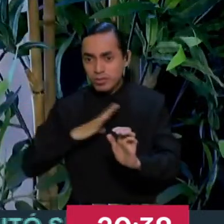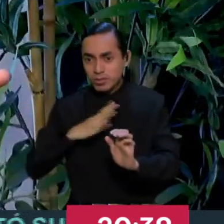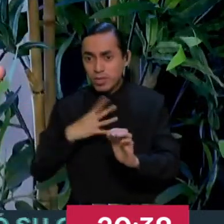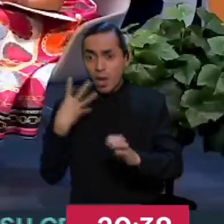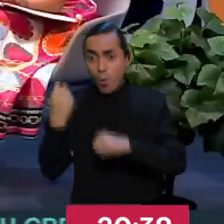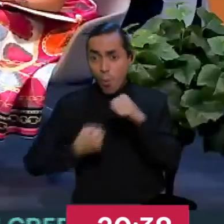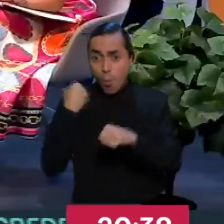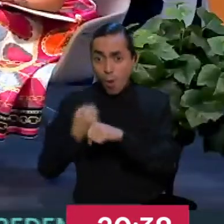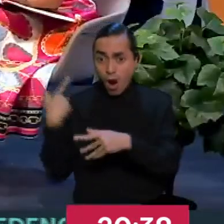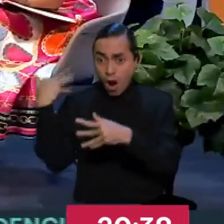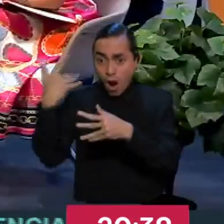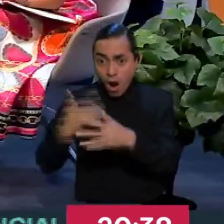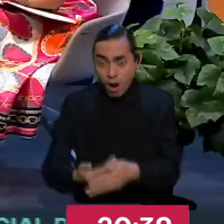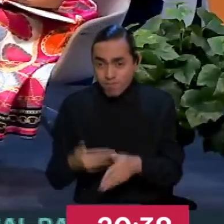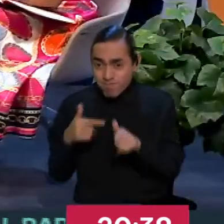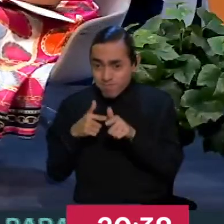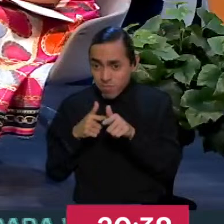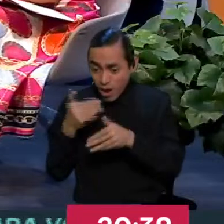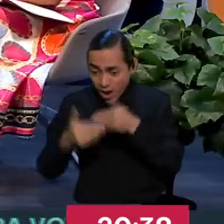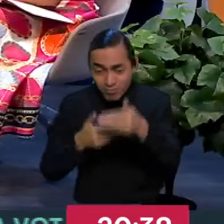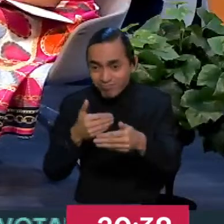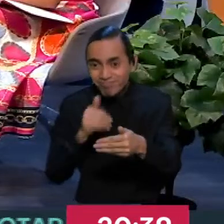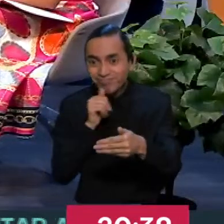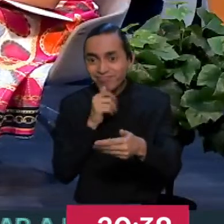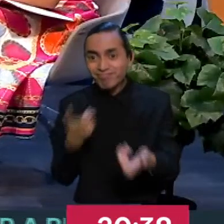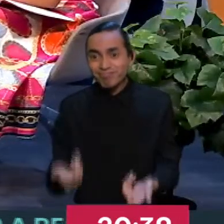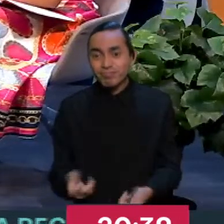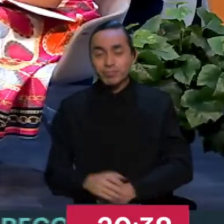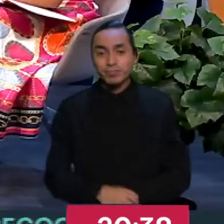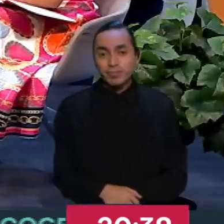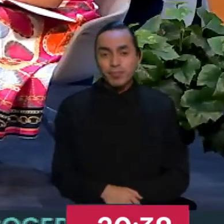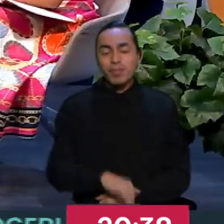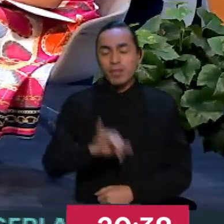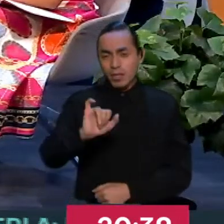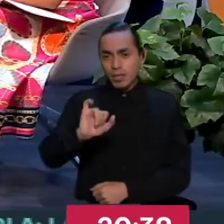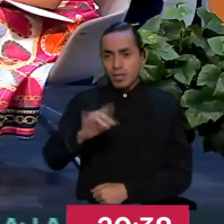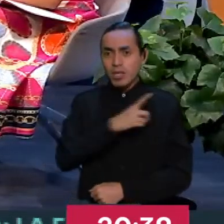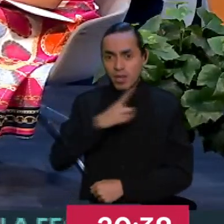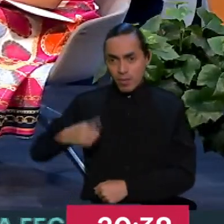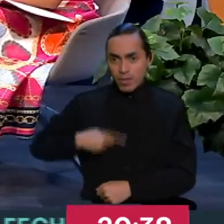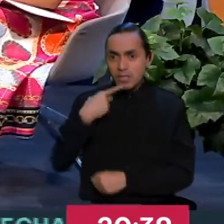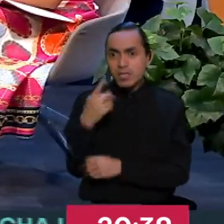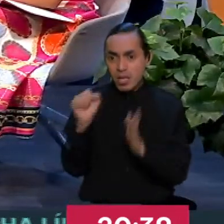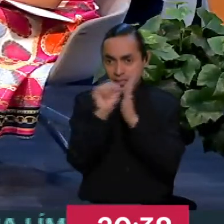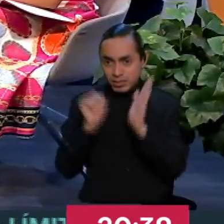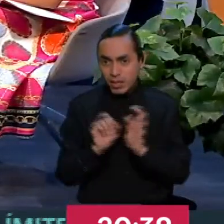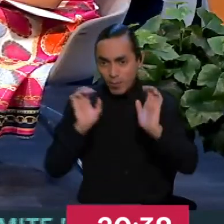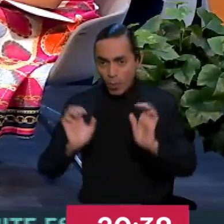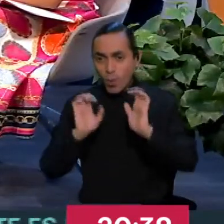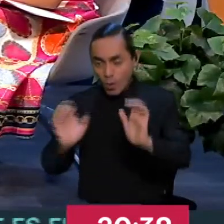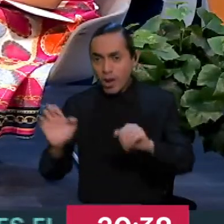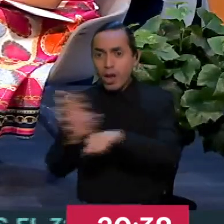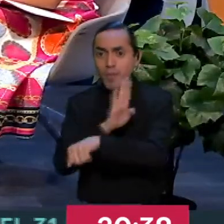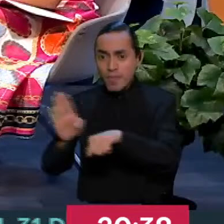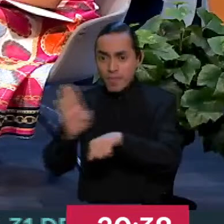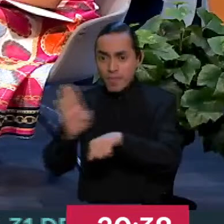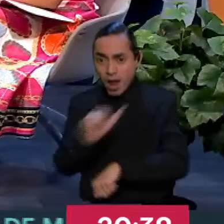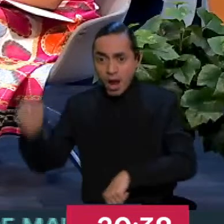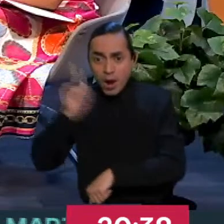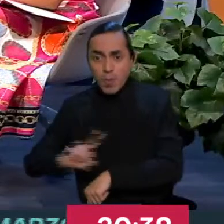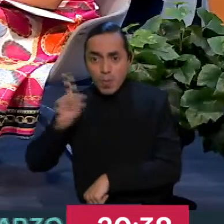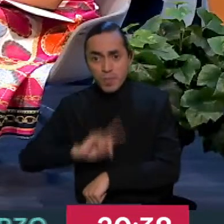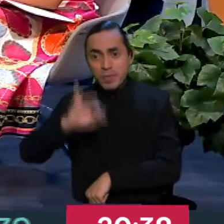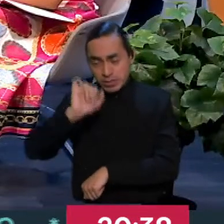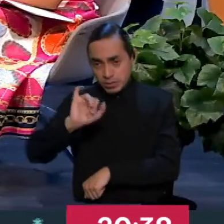ejemplo. No, y que no solamente, hay que decirlo, el sistema de cuidados no solamente beneficia a mujeres, claro, ¿no? En realidad también comprende a toda la